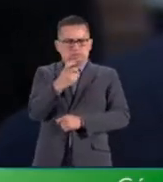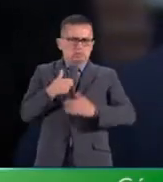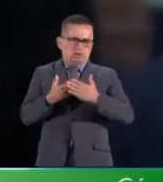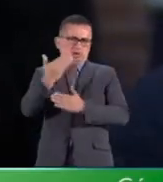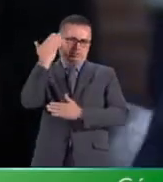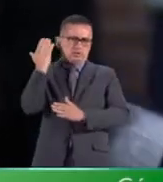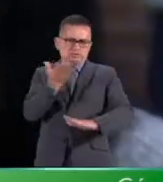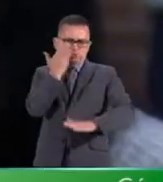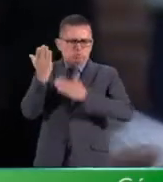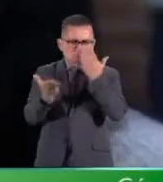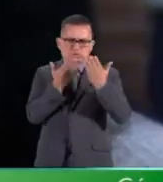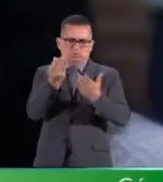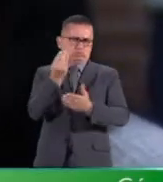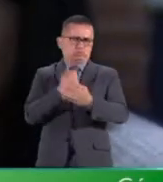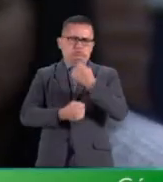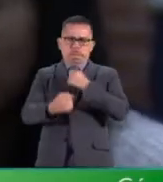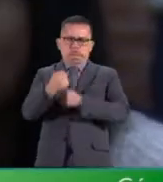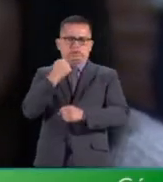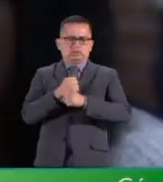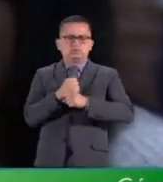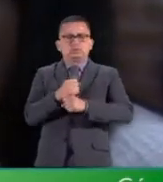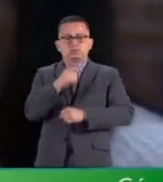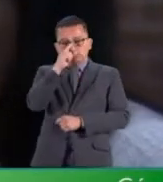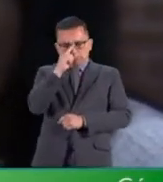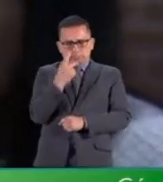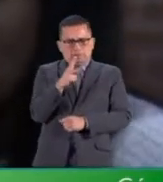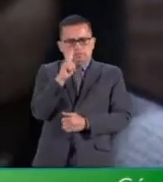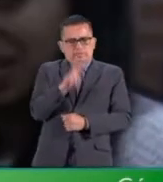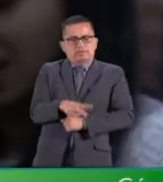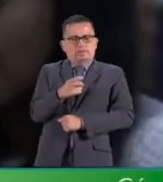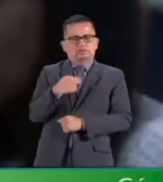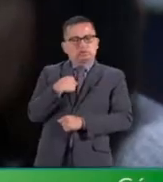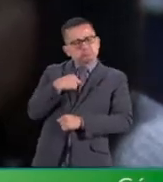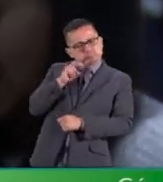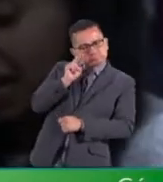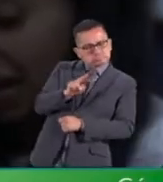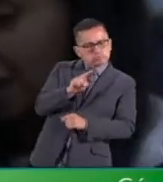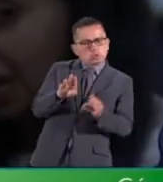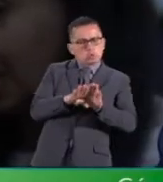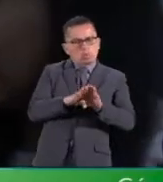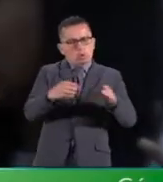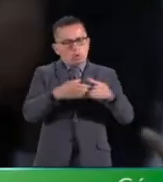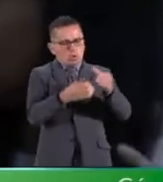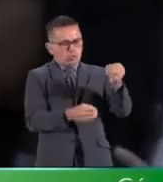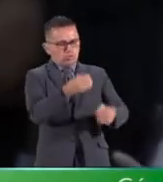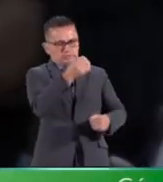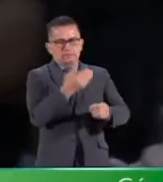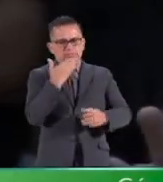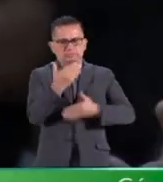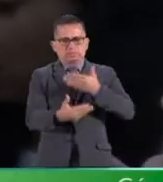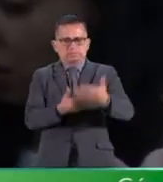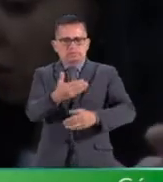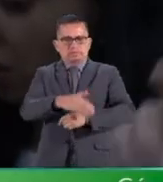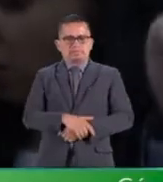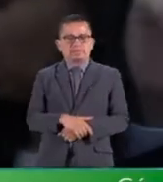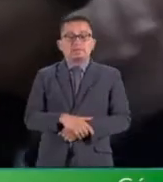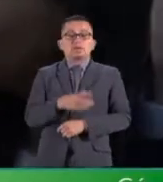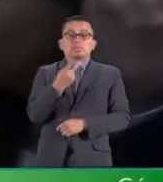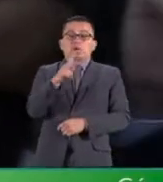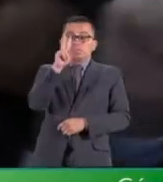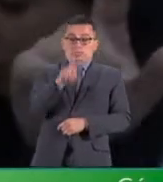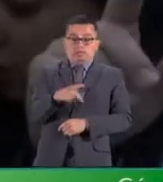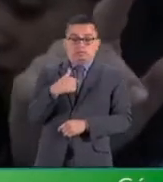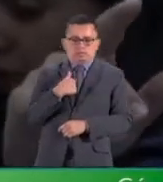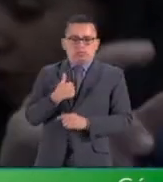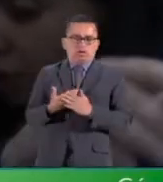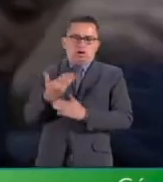pasante. Ahí me tocó ver de cerca cómo funciona el Poder Judicial. Pero sobre todo, me